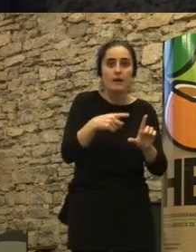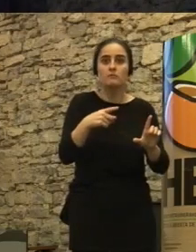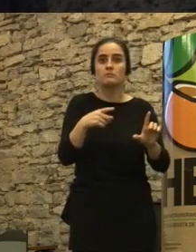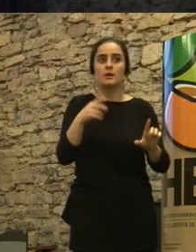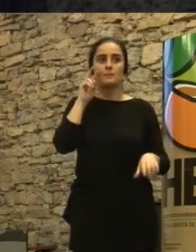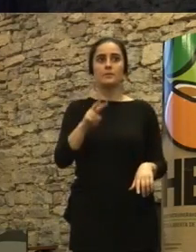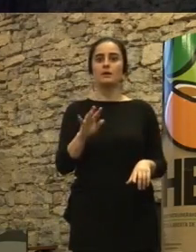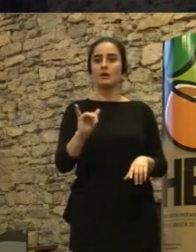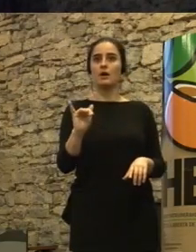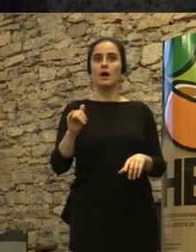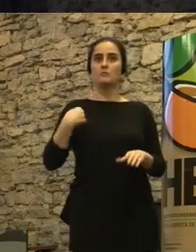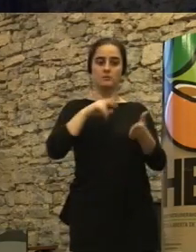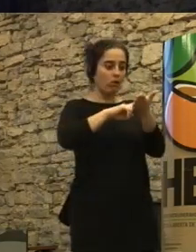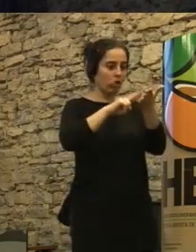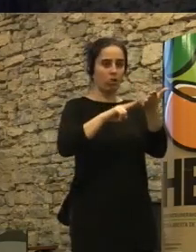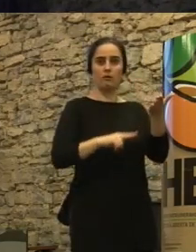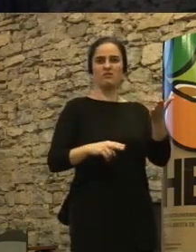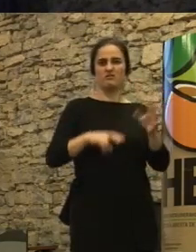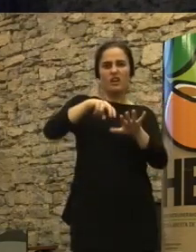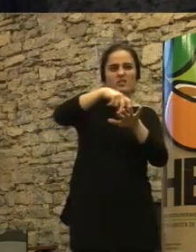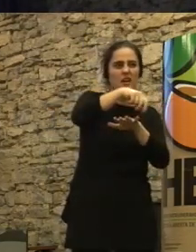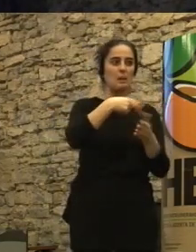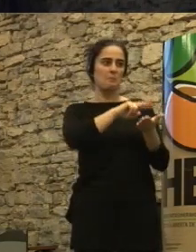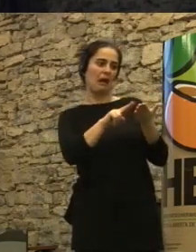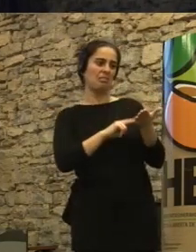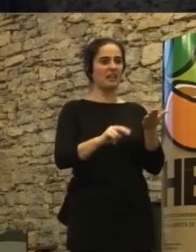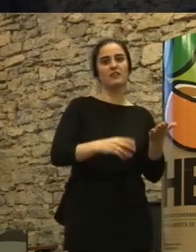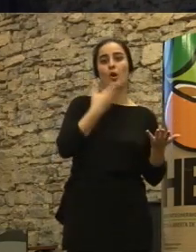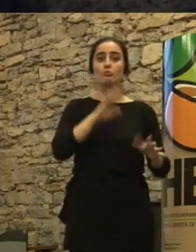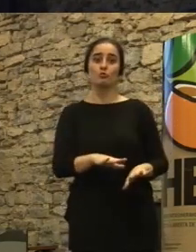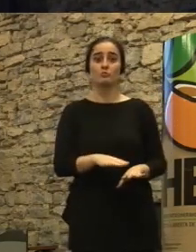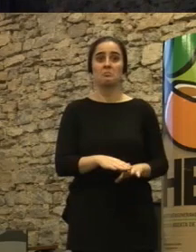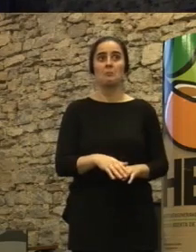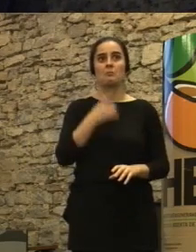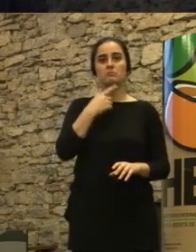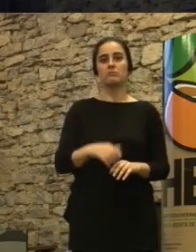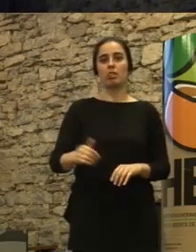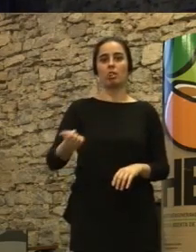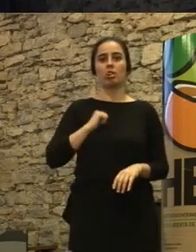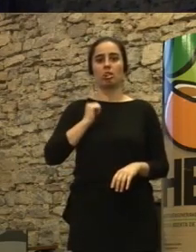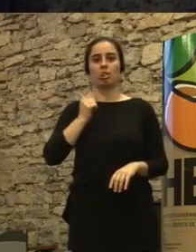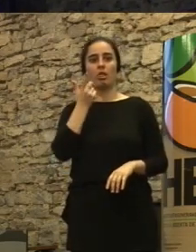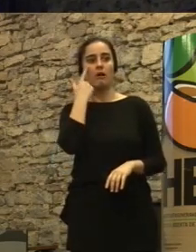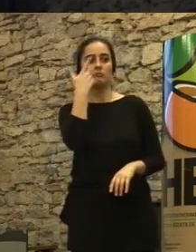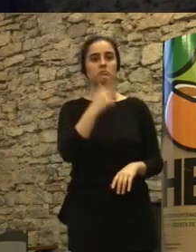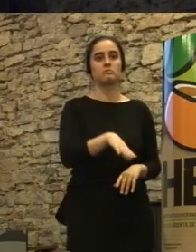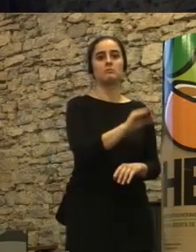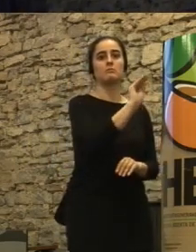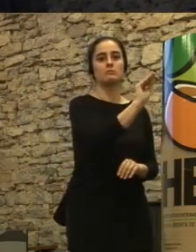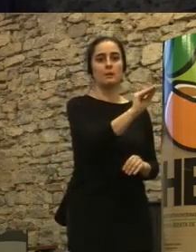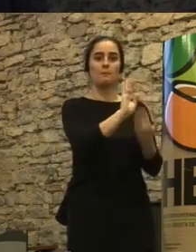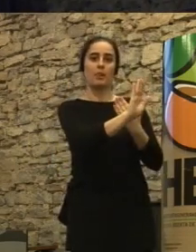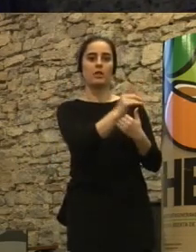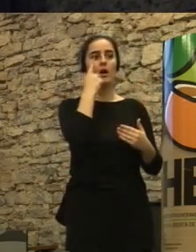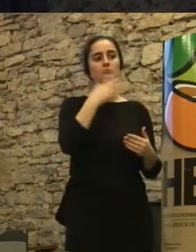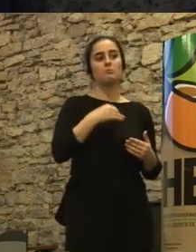ver que allí había esa parafernalia, ¿no?, de la escalera y las pegatinas y ese buen rollo, pues se atrevieron a pedirle a uno de los